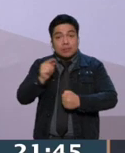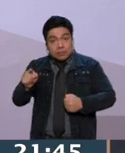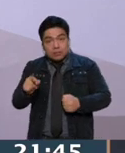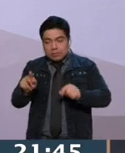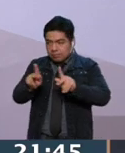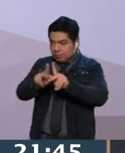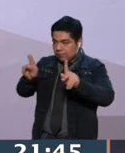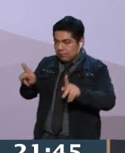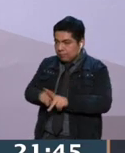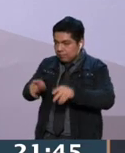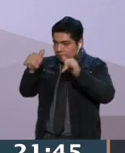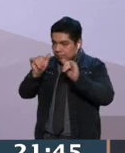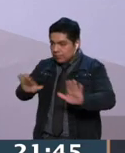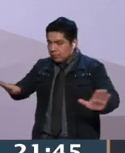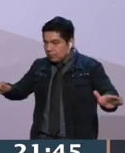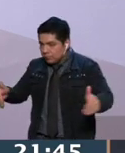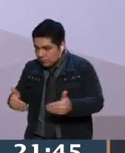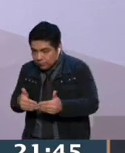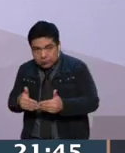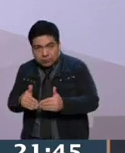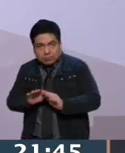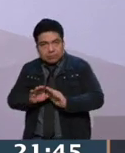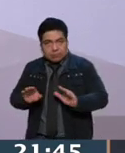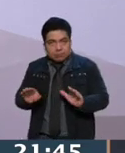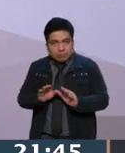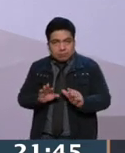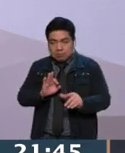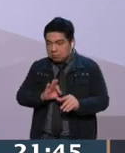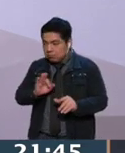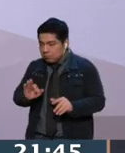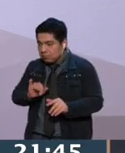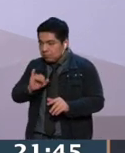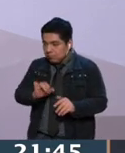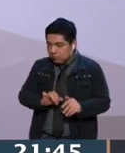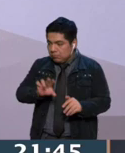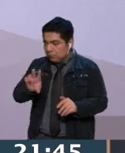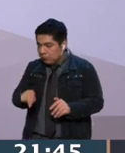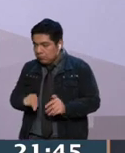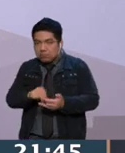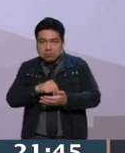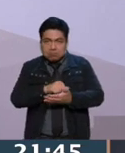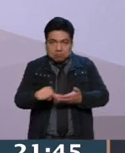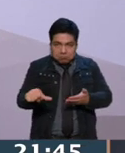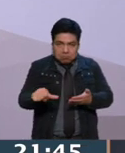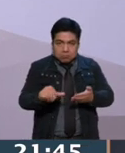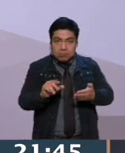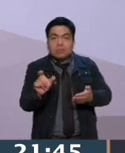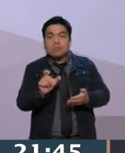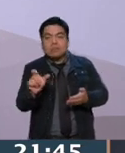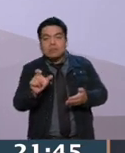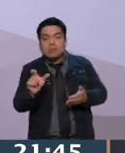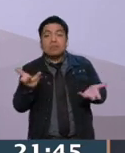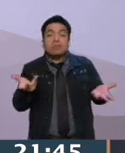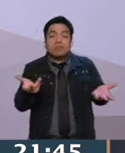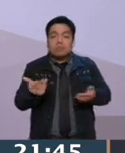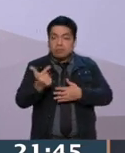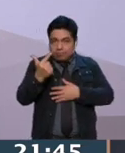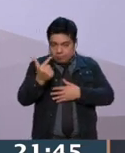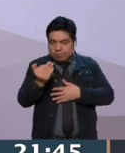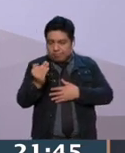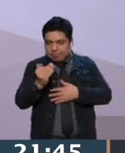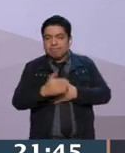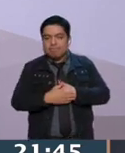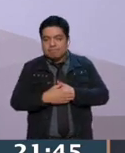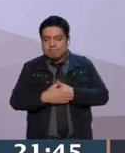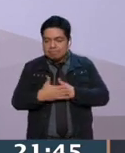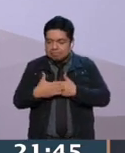de Toros a cerrar fechas en tanto se defina si se concede la suspensión definitiva, lo cual ocurrirá el próximo 7 de febrero,